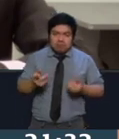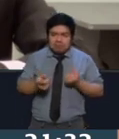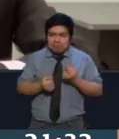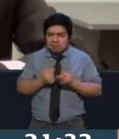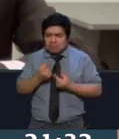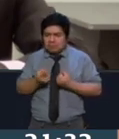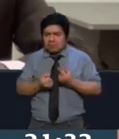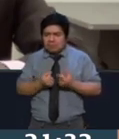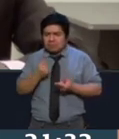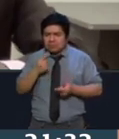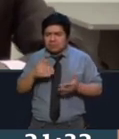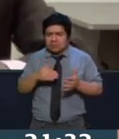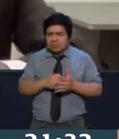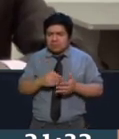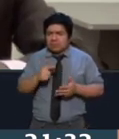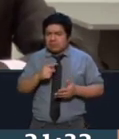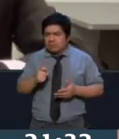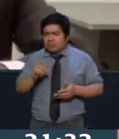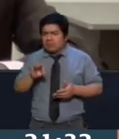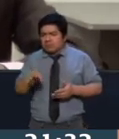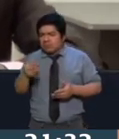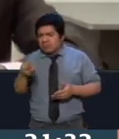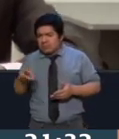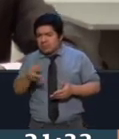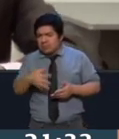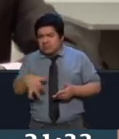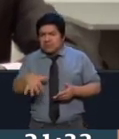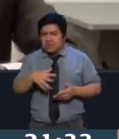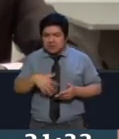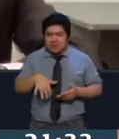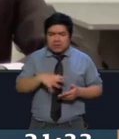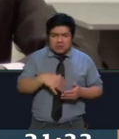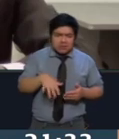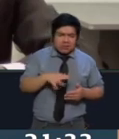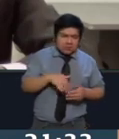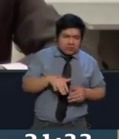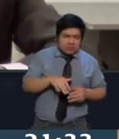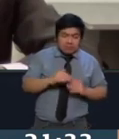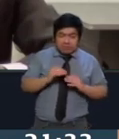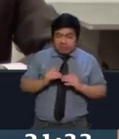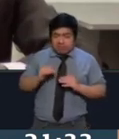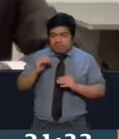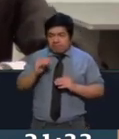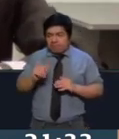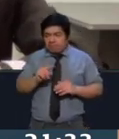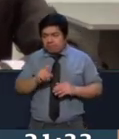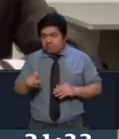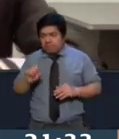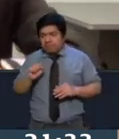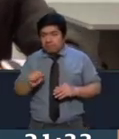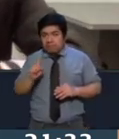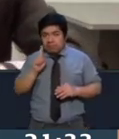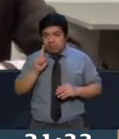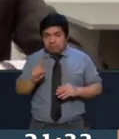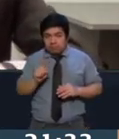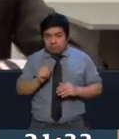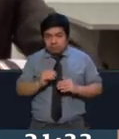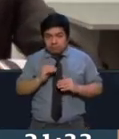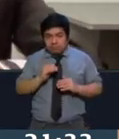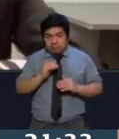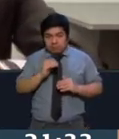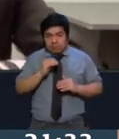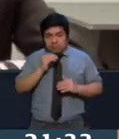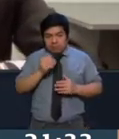han realizado más de 1.143 jornadas de búsqueda y que se ha aumentado en 161 veces el presupuesto. ¿Cuántas veces